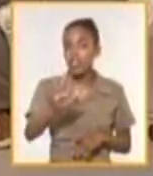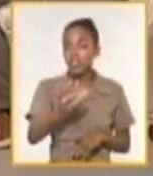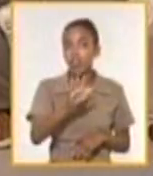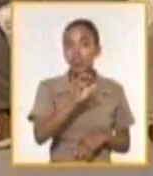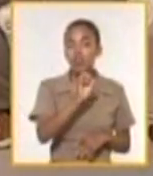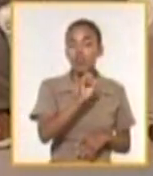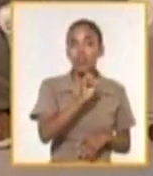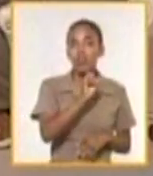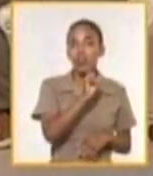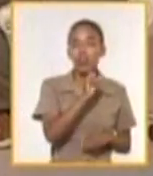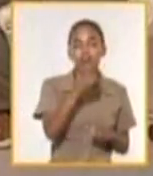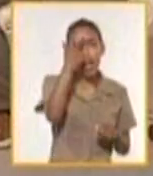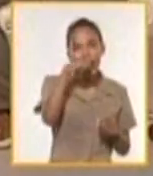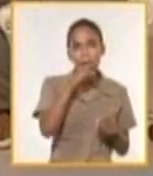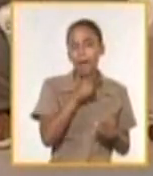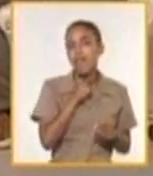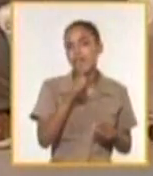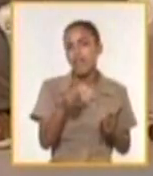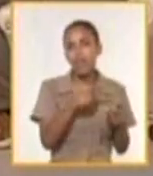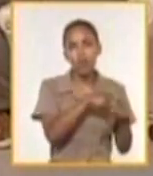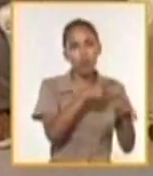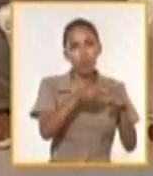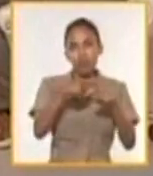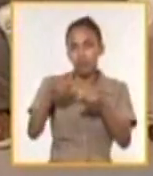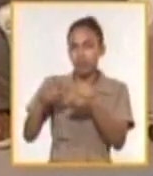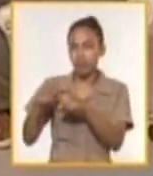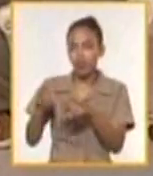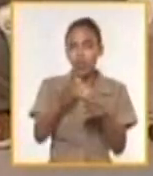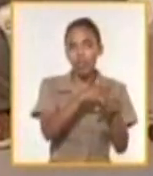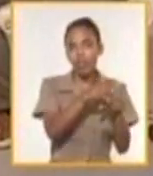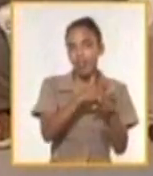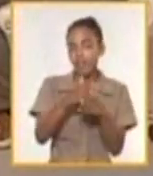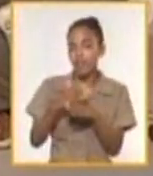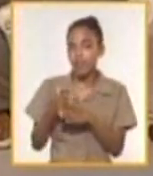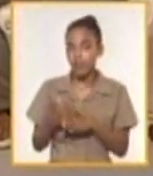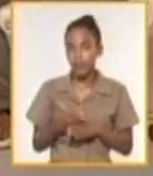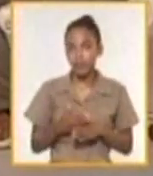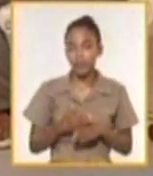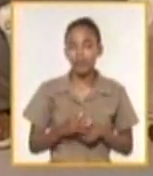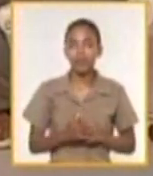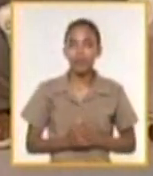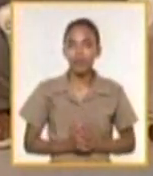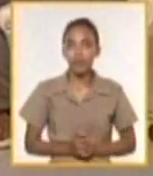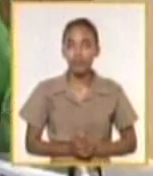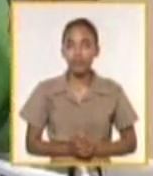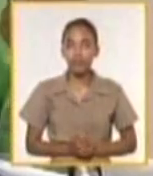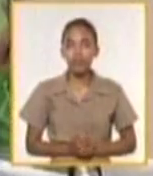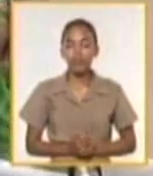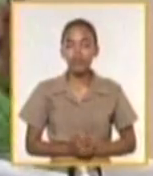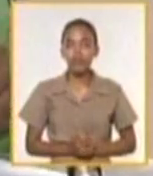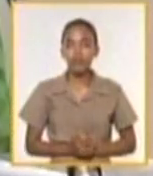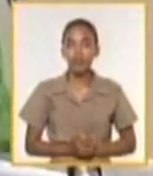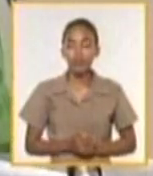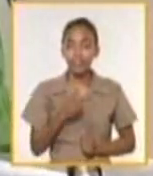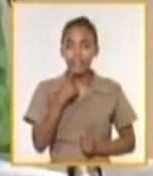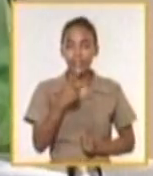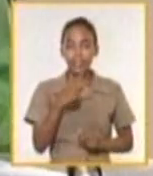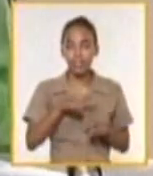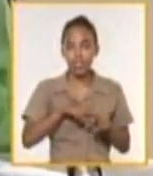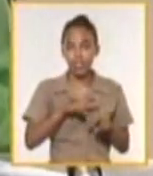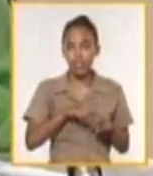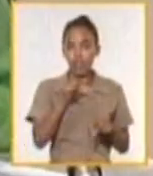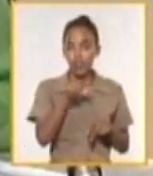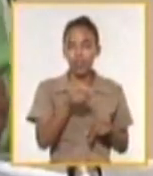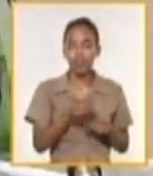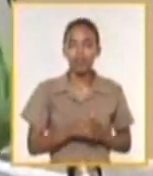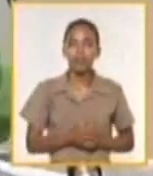es Ubieta, Abel, Eusebio, Retamar, Cintio, Carlos Martí y el doctor Armando Har. Y dice Har en esa asamblea,